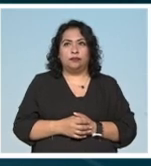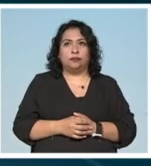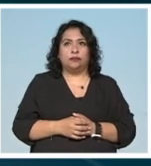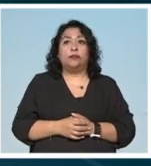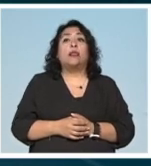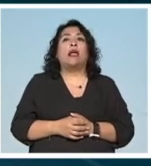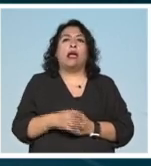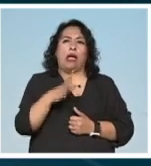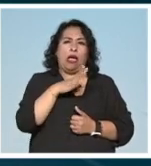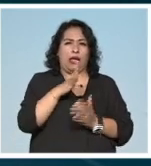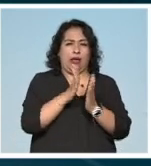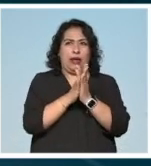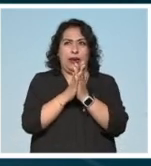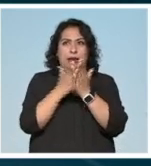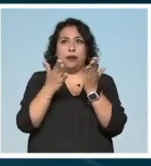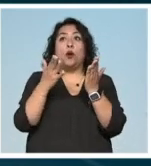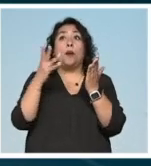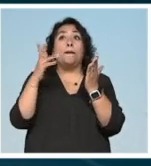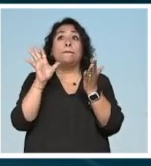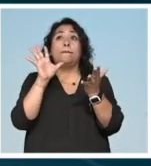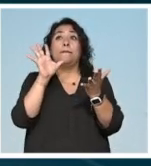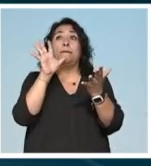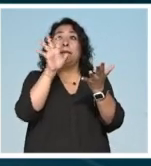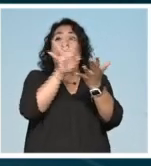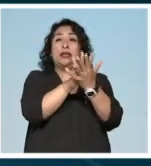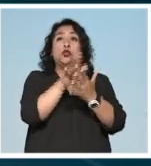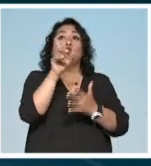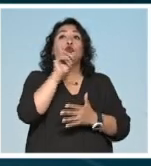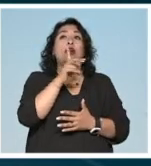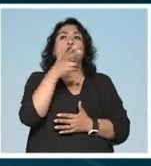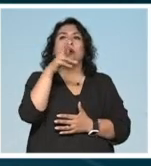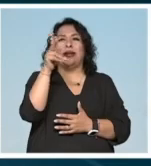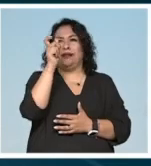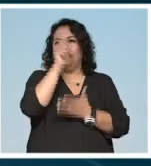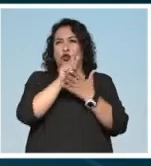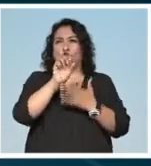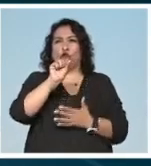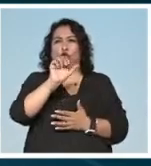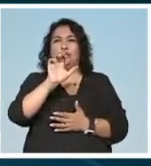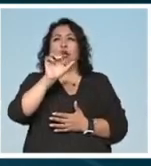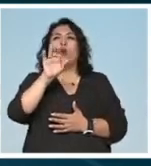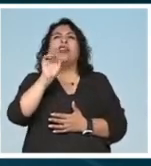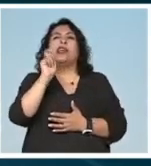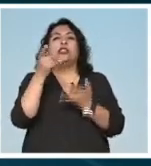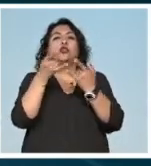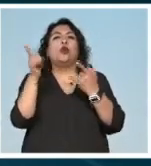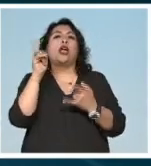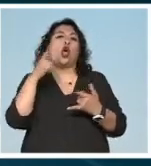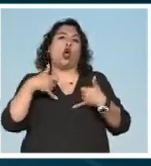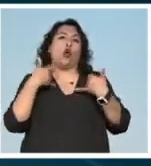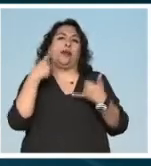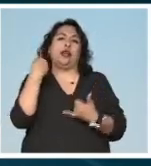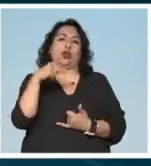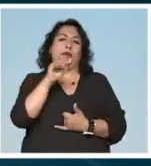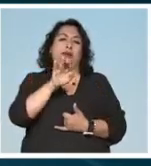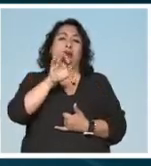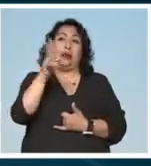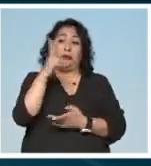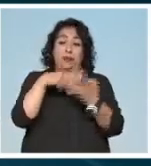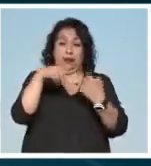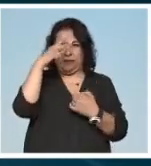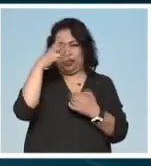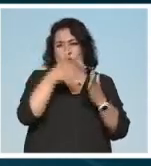A través de la publicación La prisionera húngara, la escritora Susan Wayne narra la historia de Minerva, una joven que emprendió un viaje a México